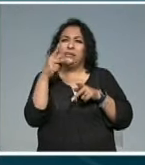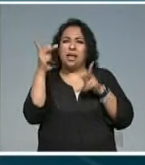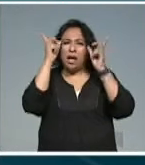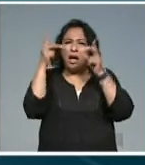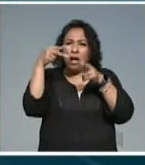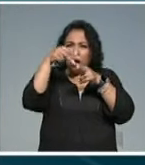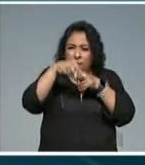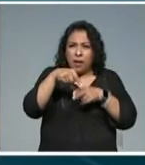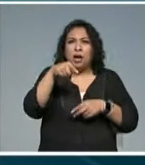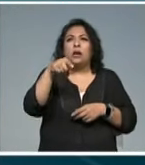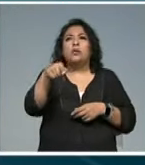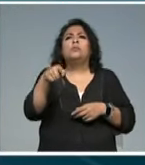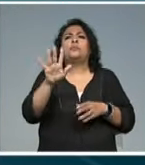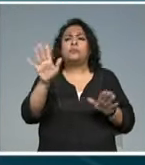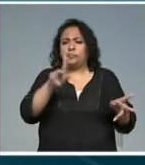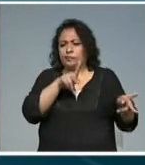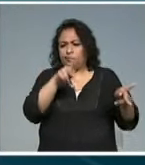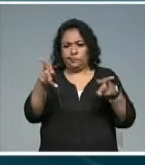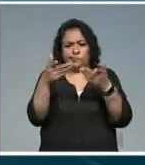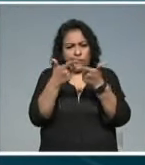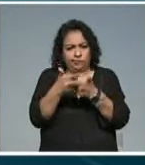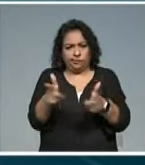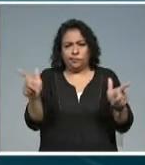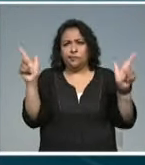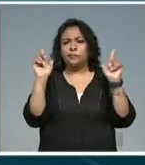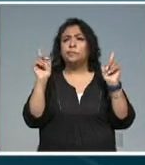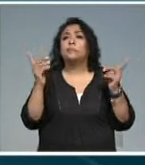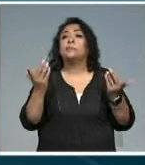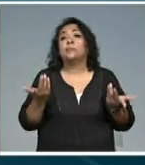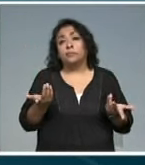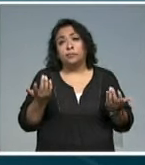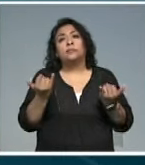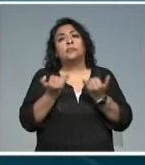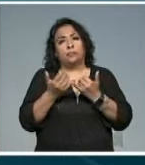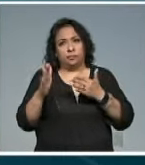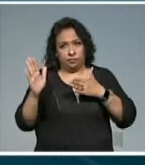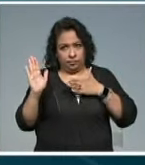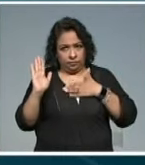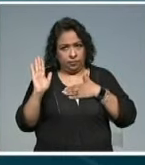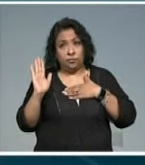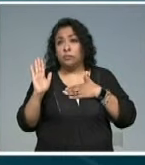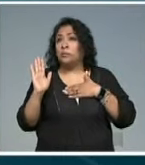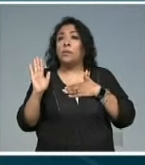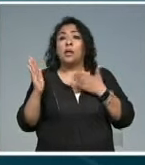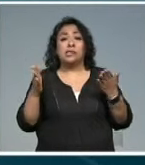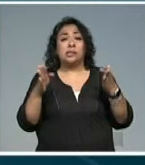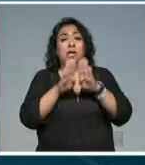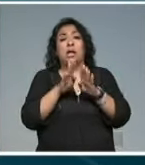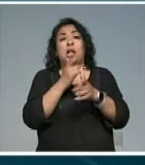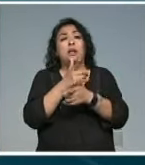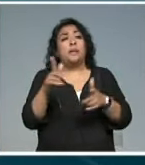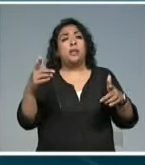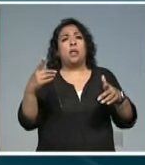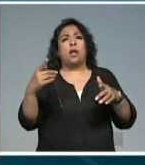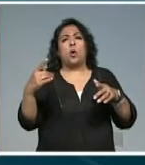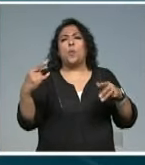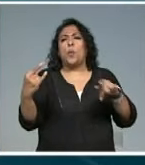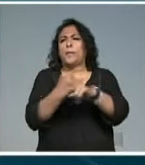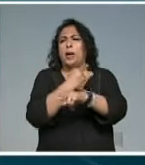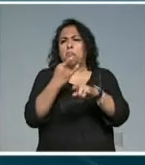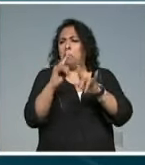policía fue la que produjo el desbloqueo del puente Ambassador. Entonces, también ha prometido que no se va a restringir la libertad de circulación,